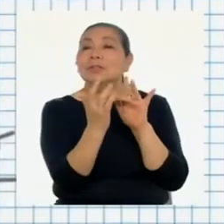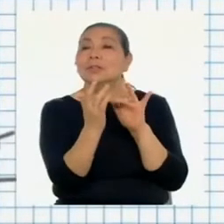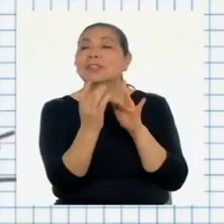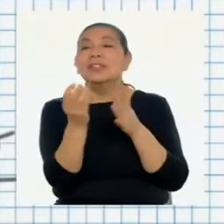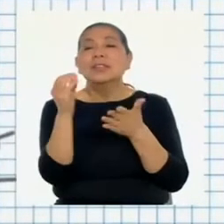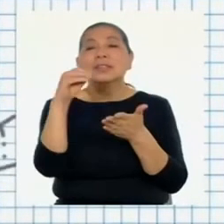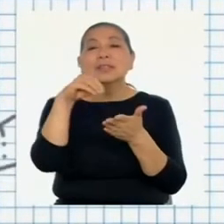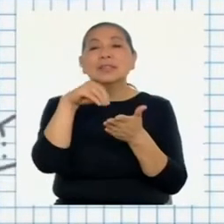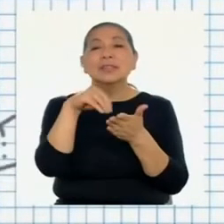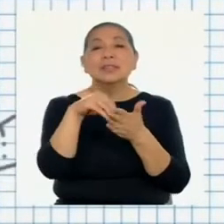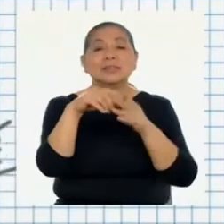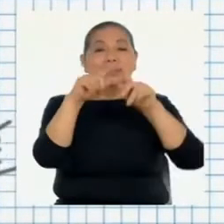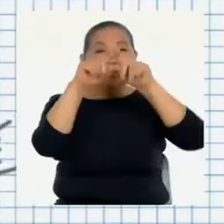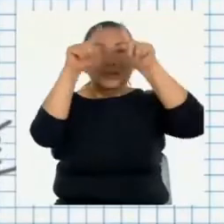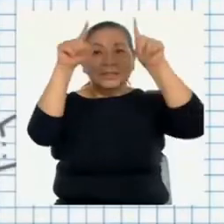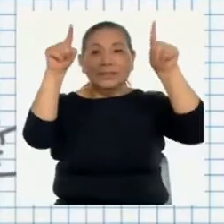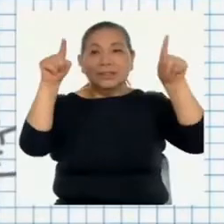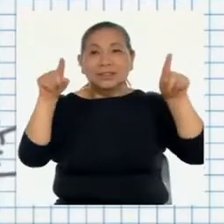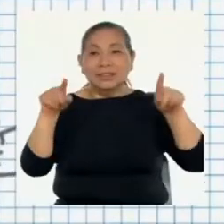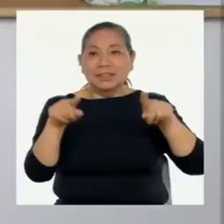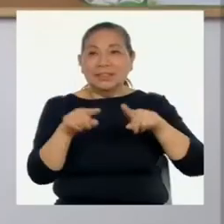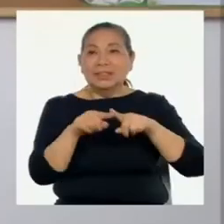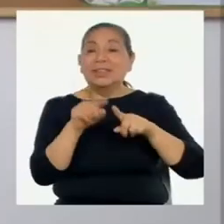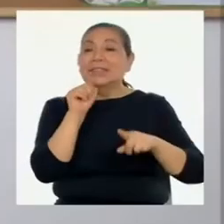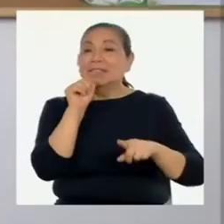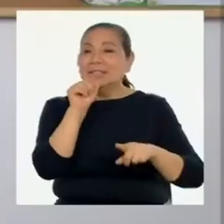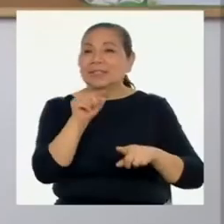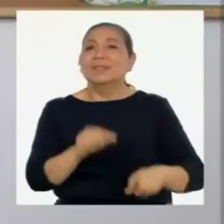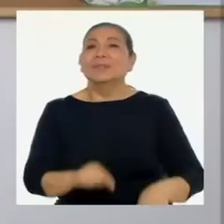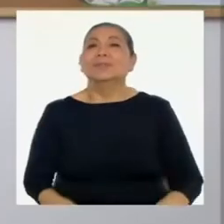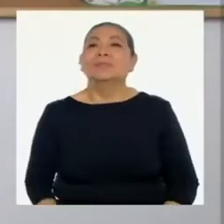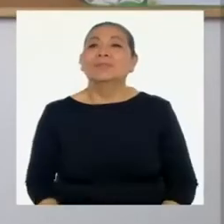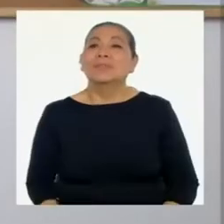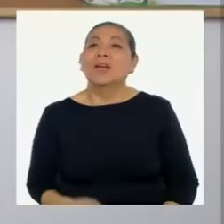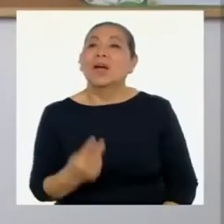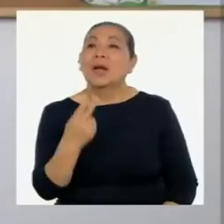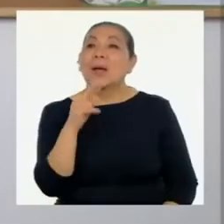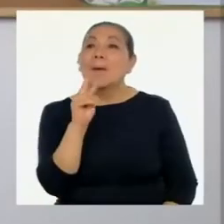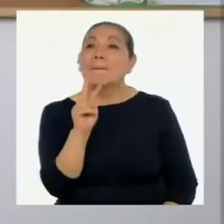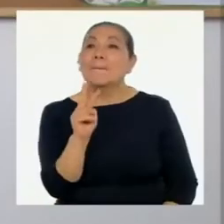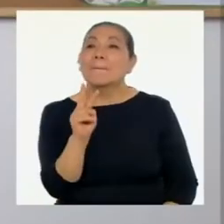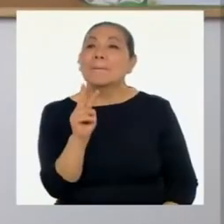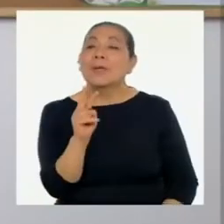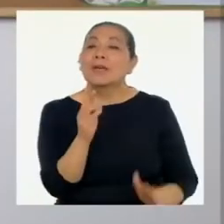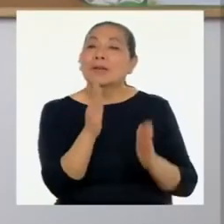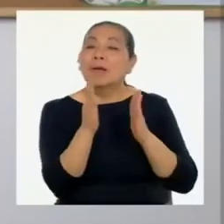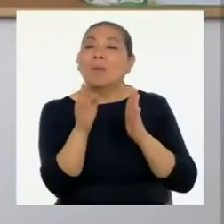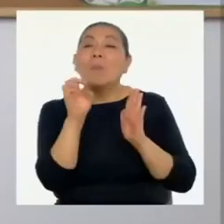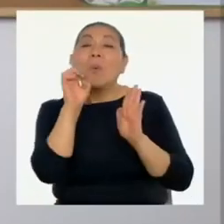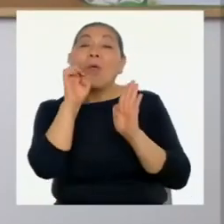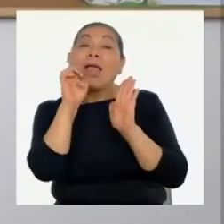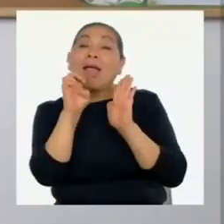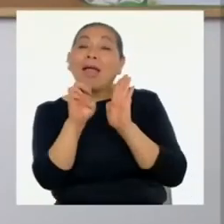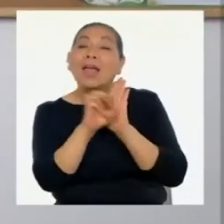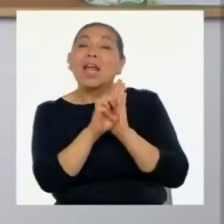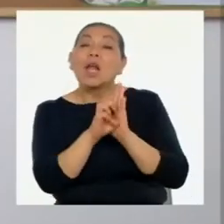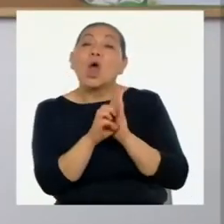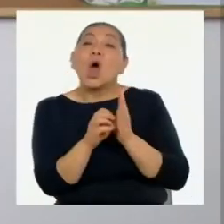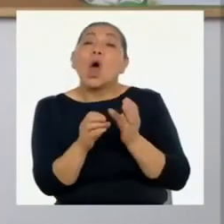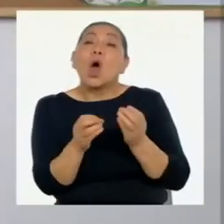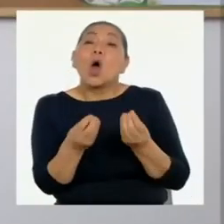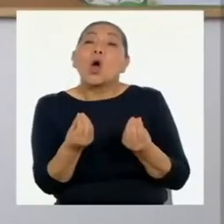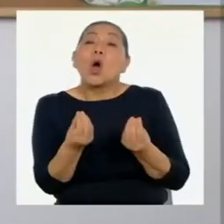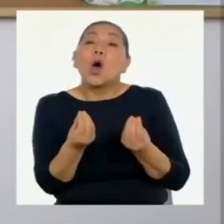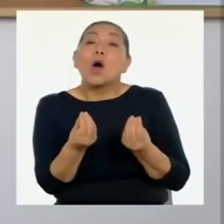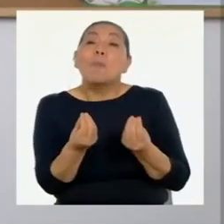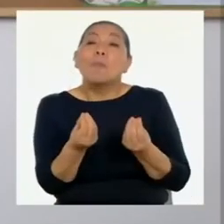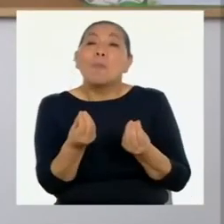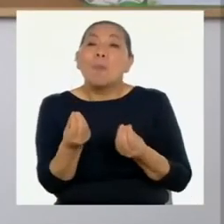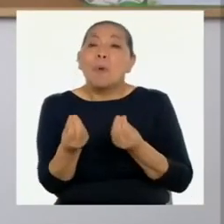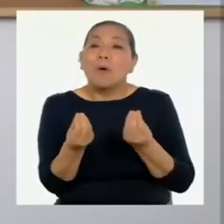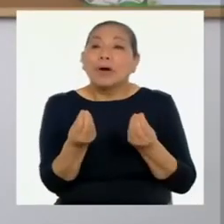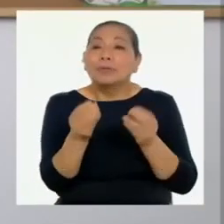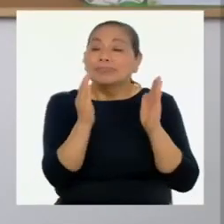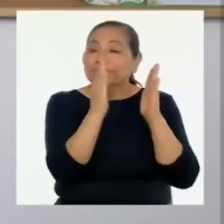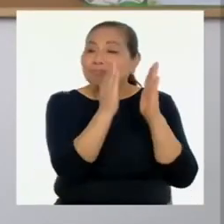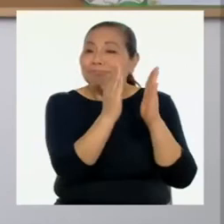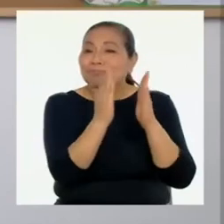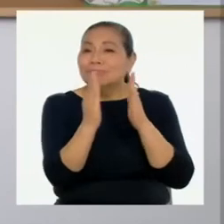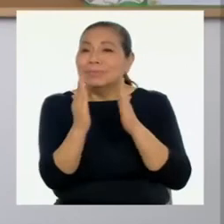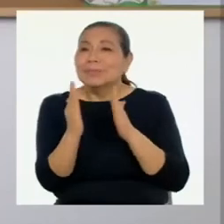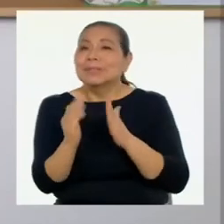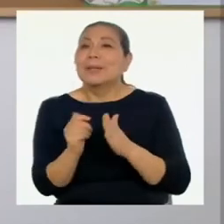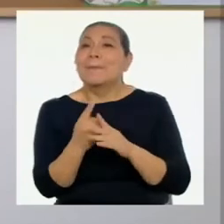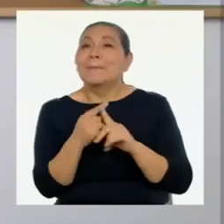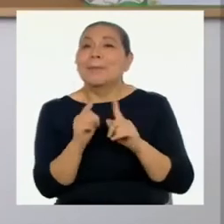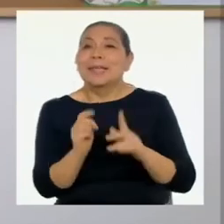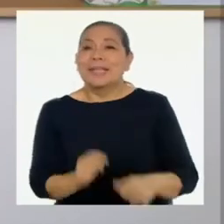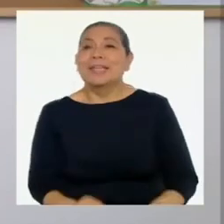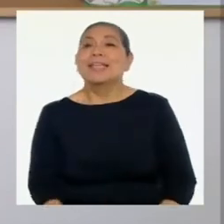la composición del afiche, Yanira. Ahora vamos a ver un par de ejemplos de cómo podrían diseñar la